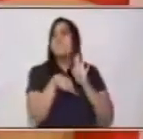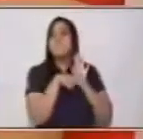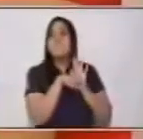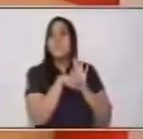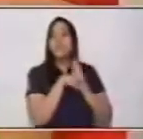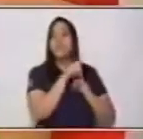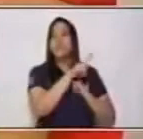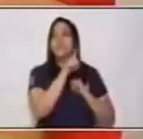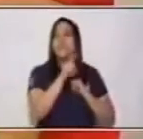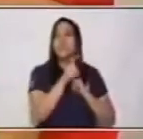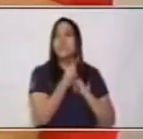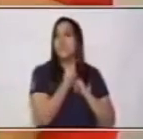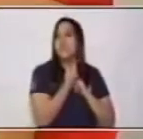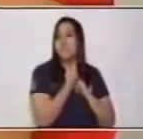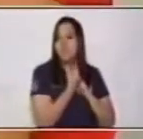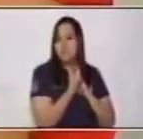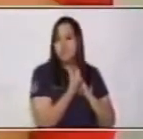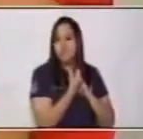125b